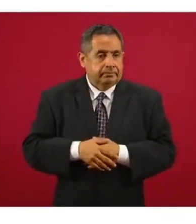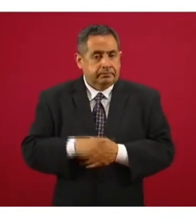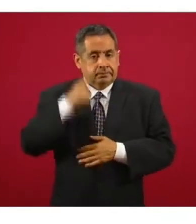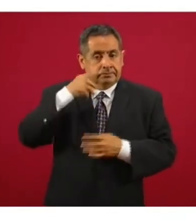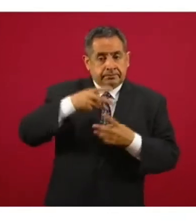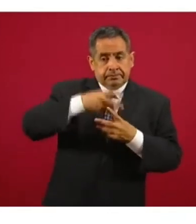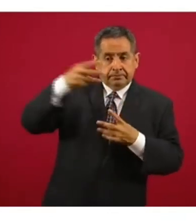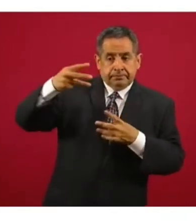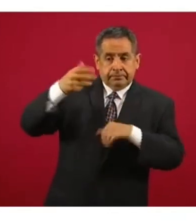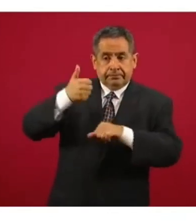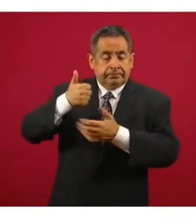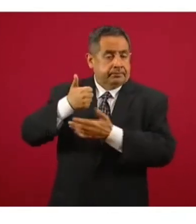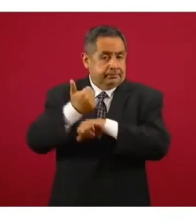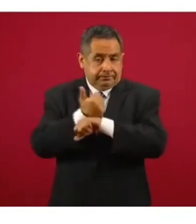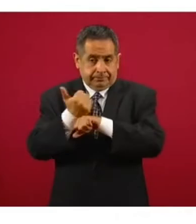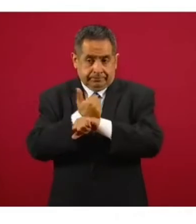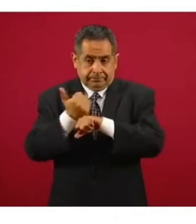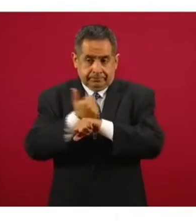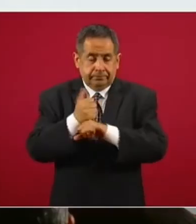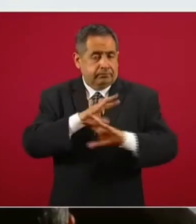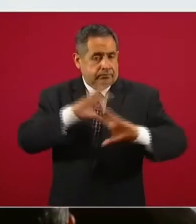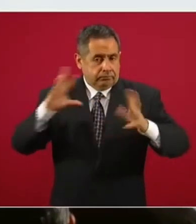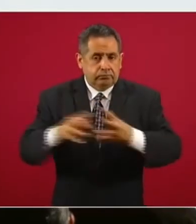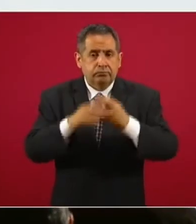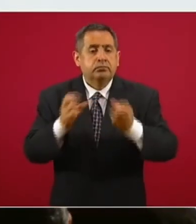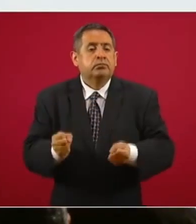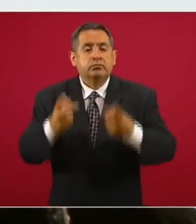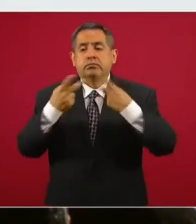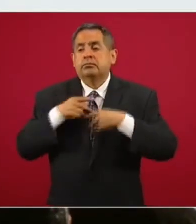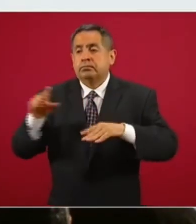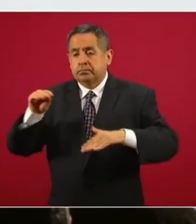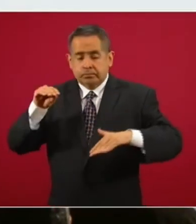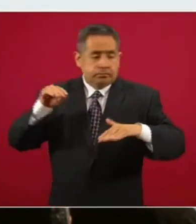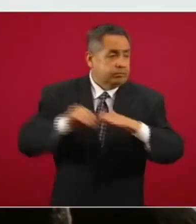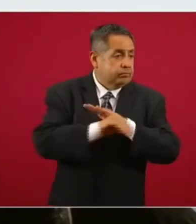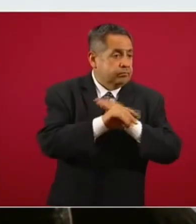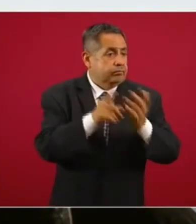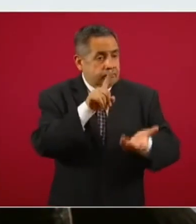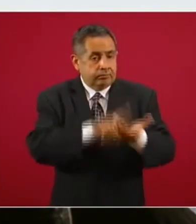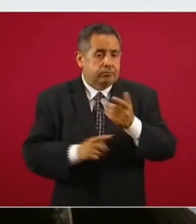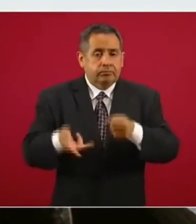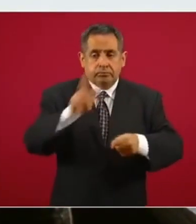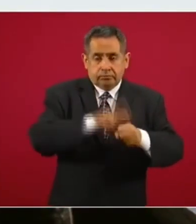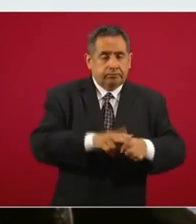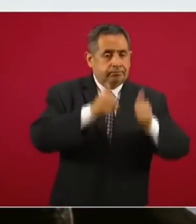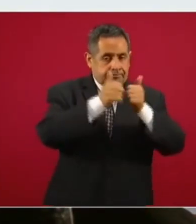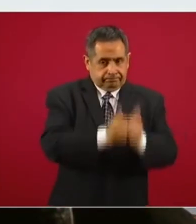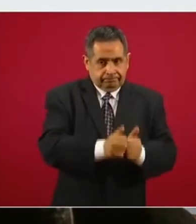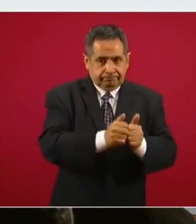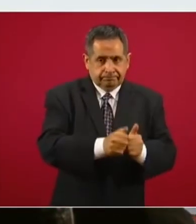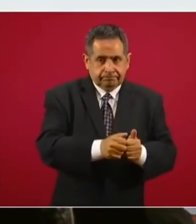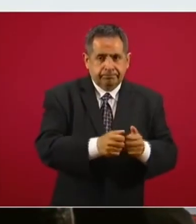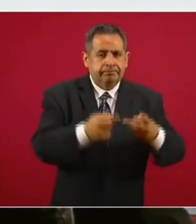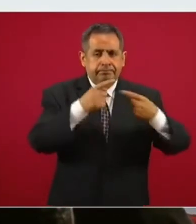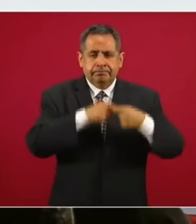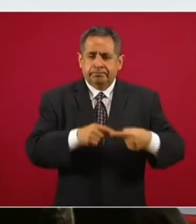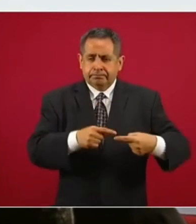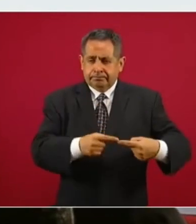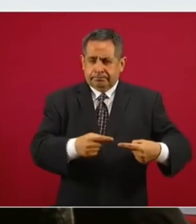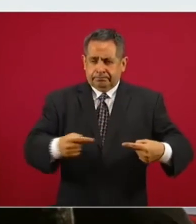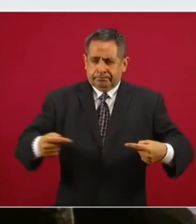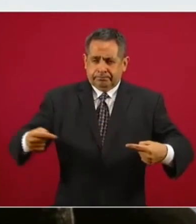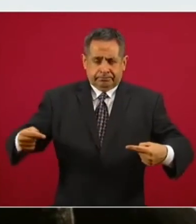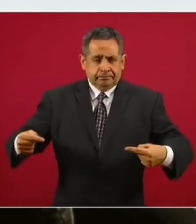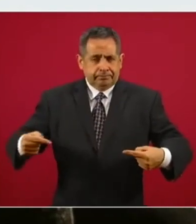el total de los hospitalizados, que es la suma de los que están en rojo, son los hospitalizados en cama general, y los que están aquí, que es